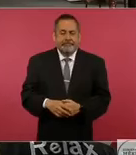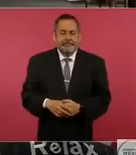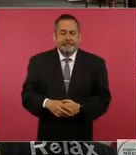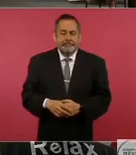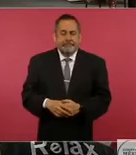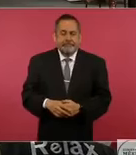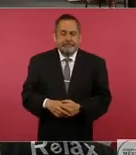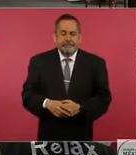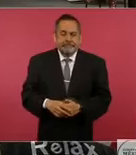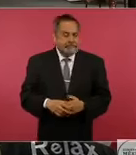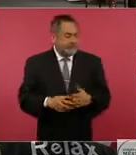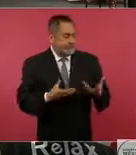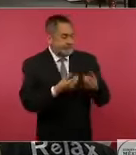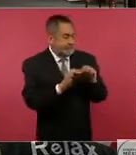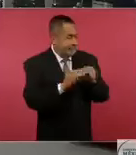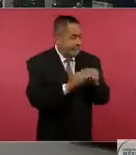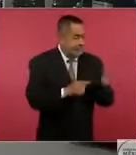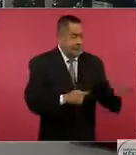no aguanto